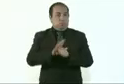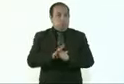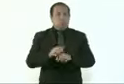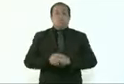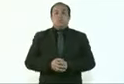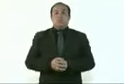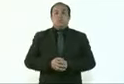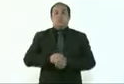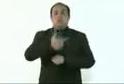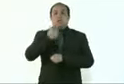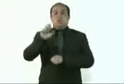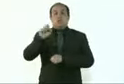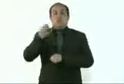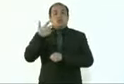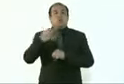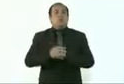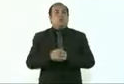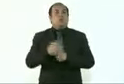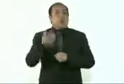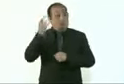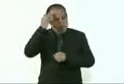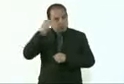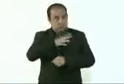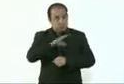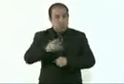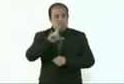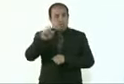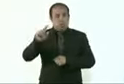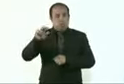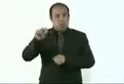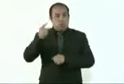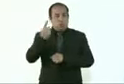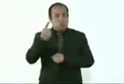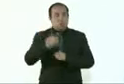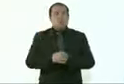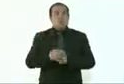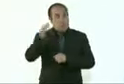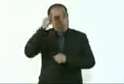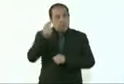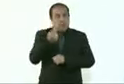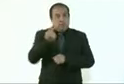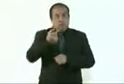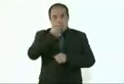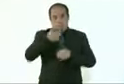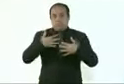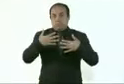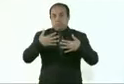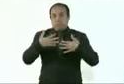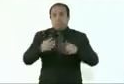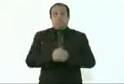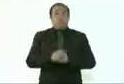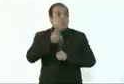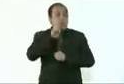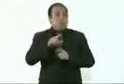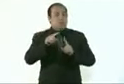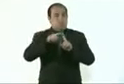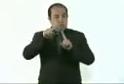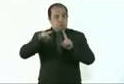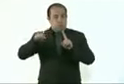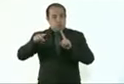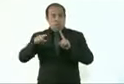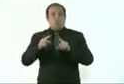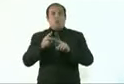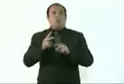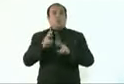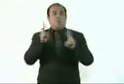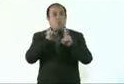camas generales y 181 camas que requieren o tienen un ventilador mecánico. Como pueden observar en la línea de ventilador